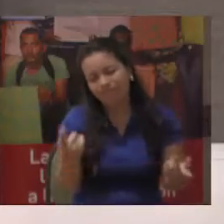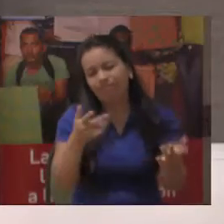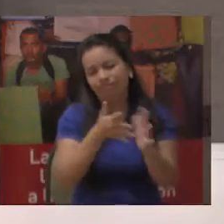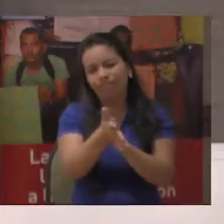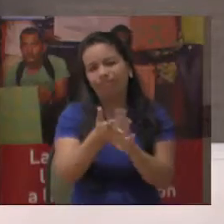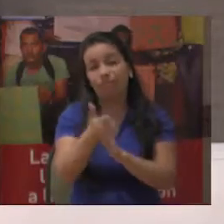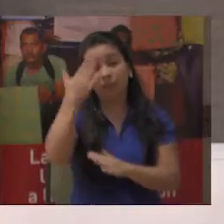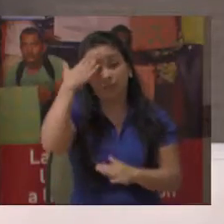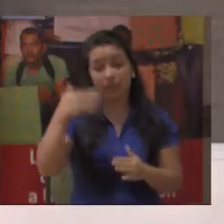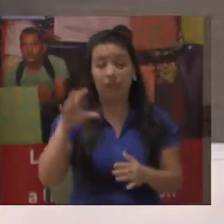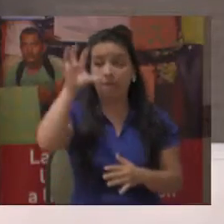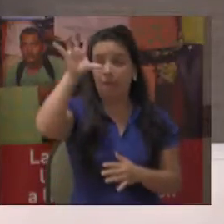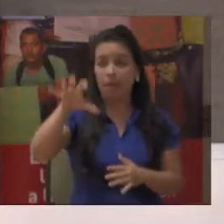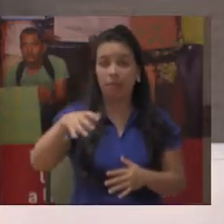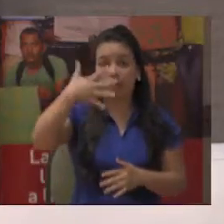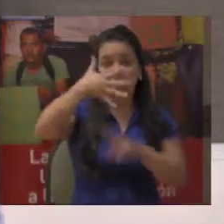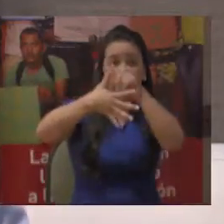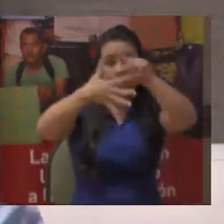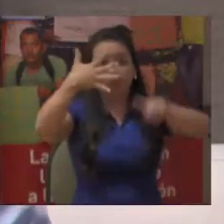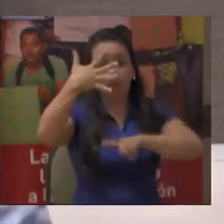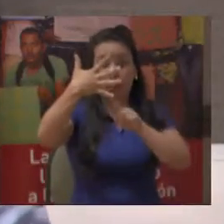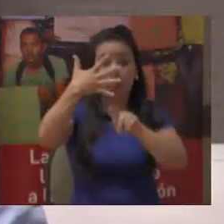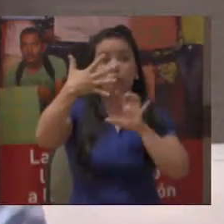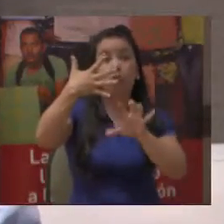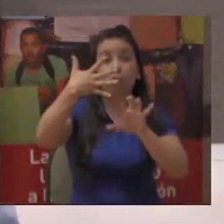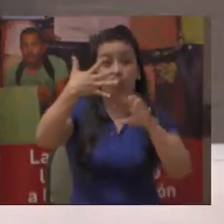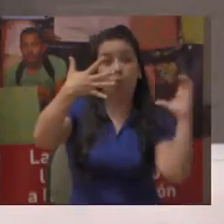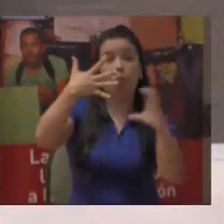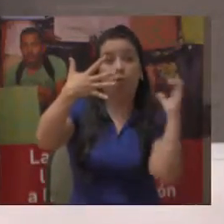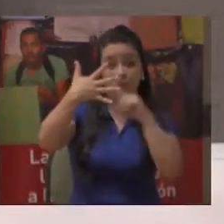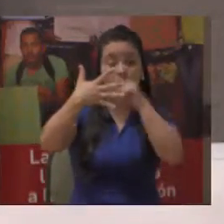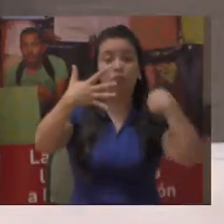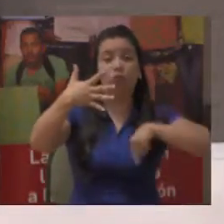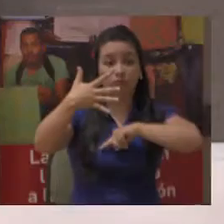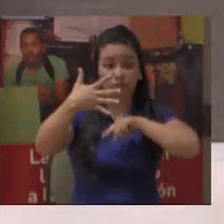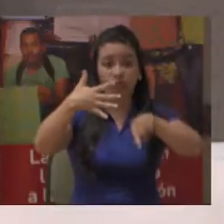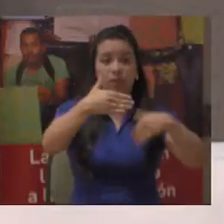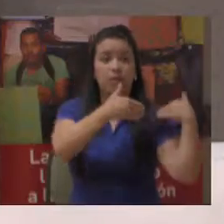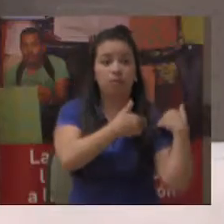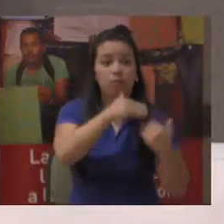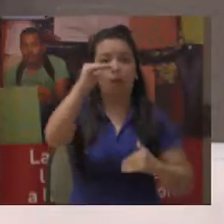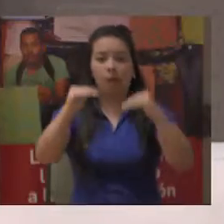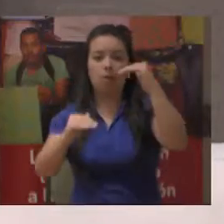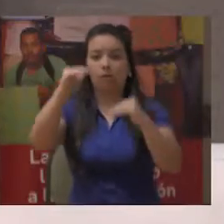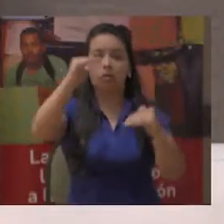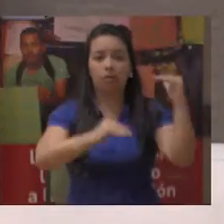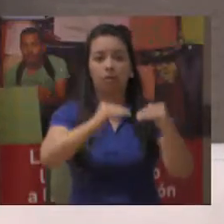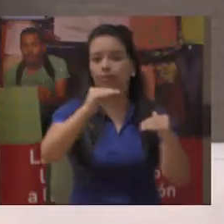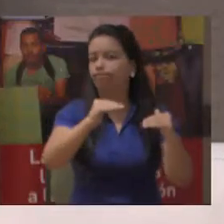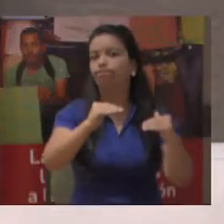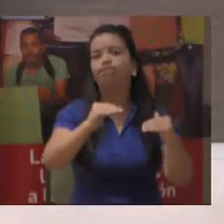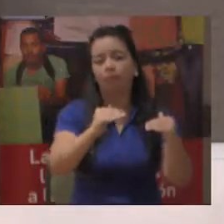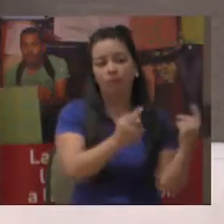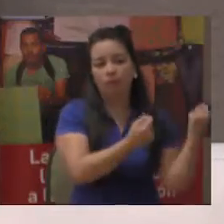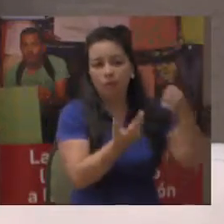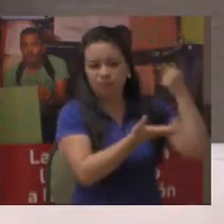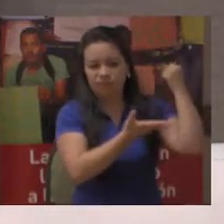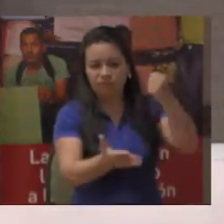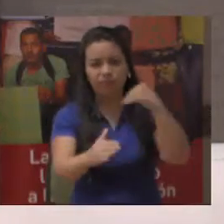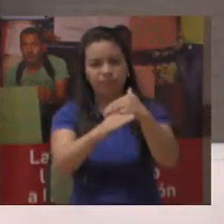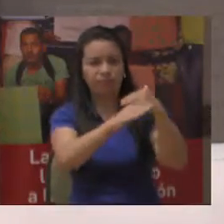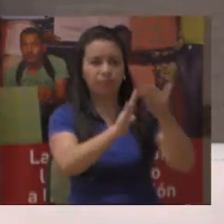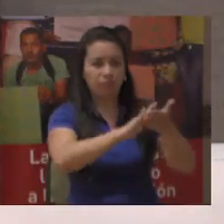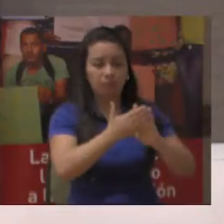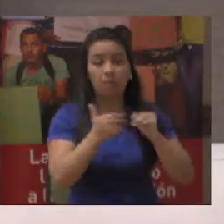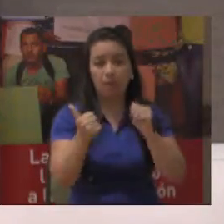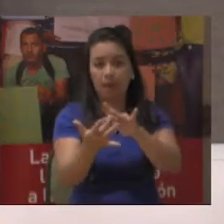quinto país más inequitativo del planeta, donde menos distribuimos el ingreso. Entonces, cuando nosotros empezamos a